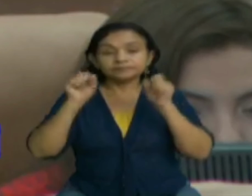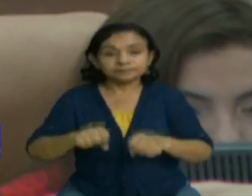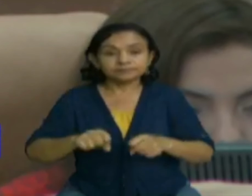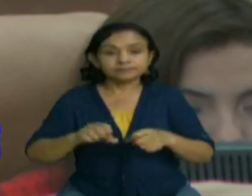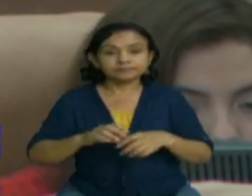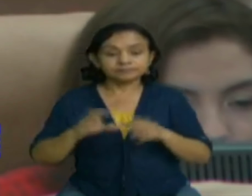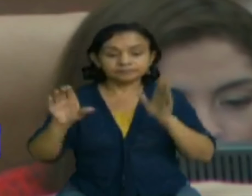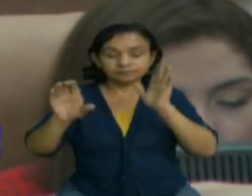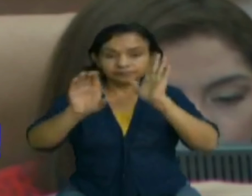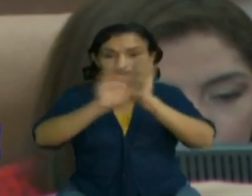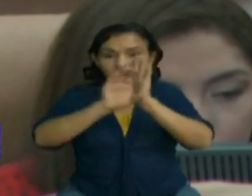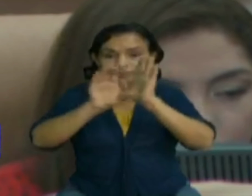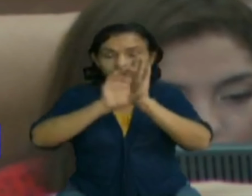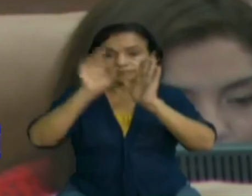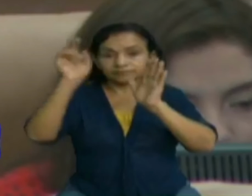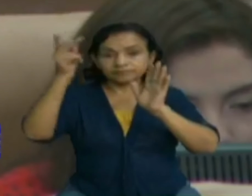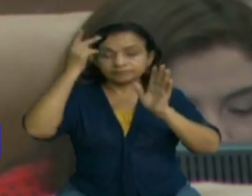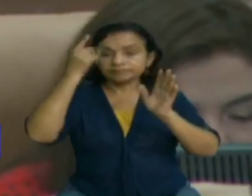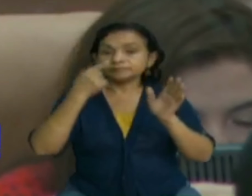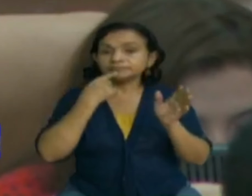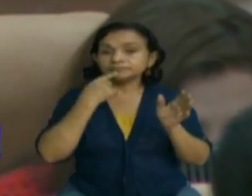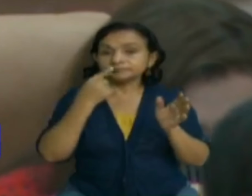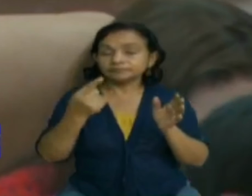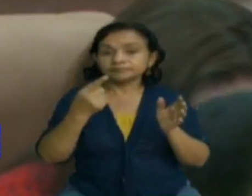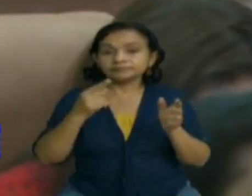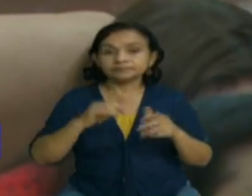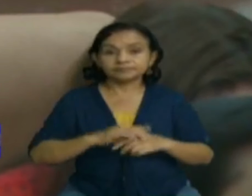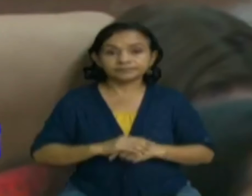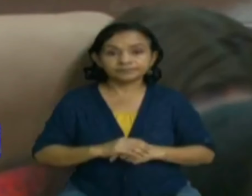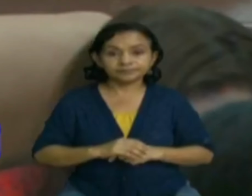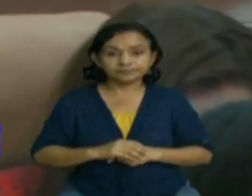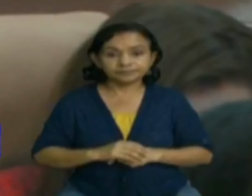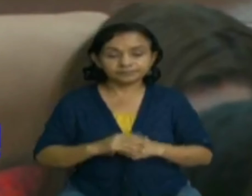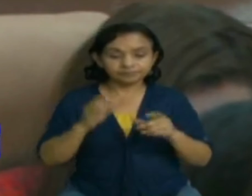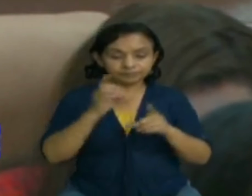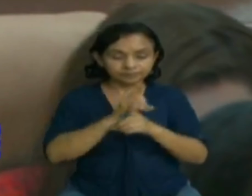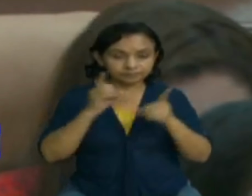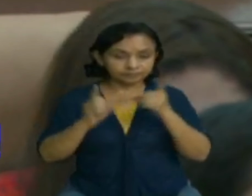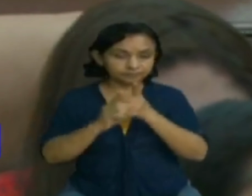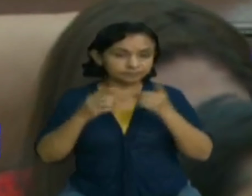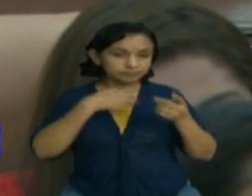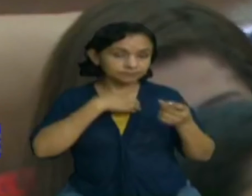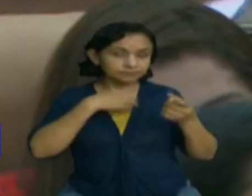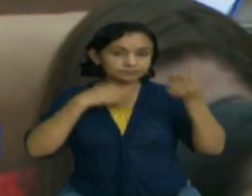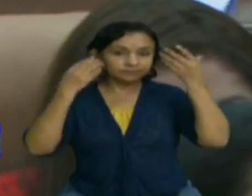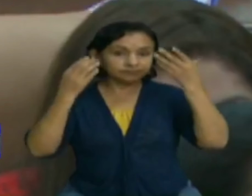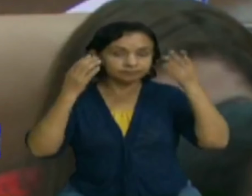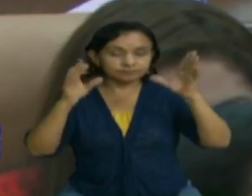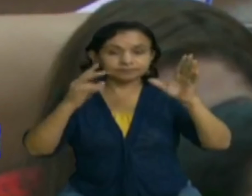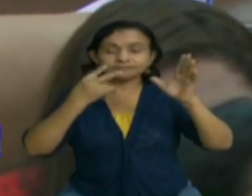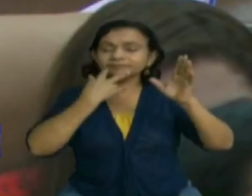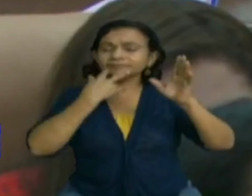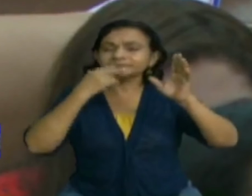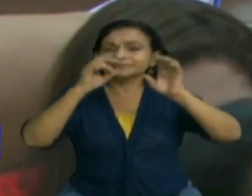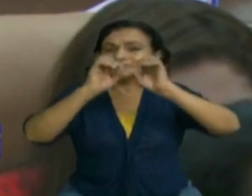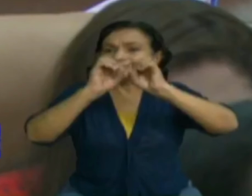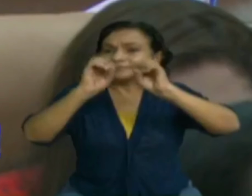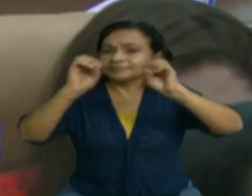La Constitución señala, dentro de las garantías, que nadie puede